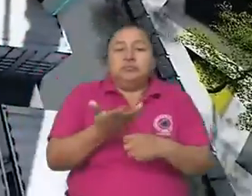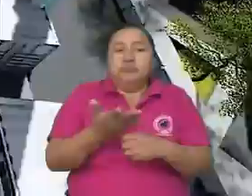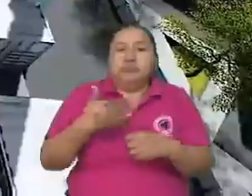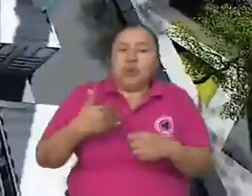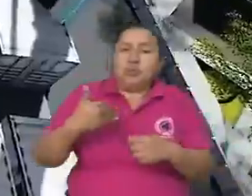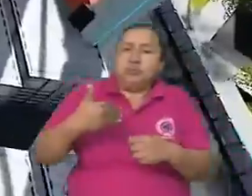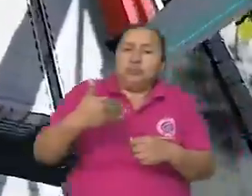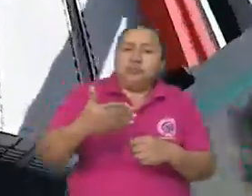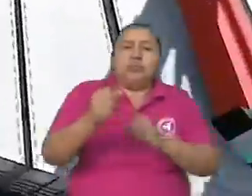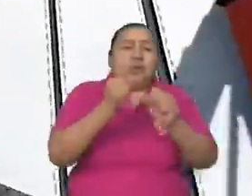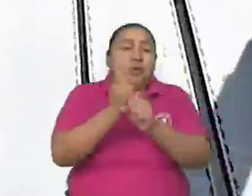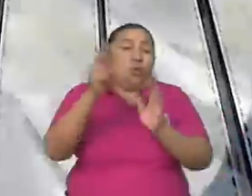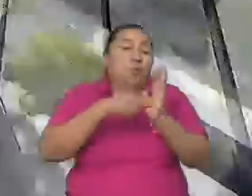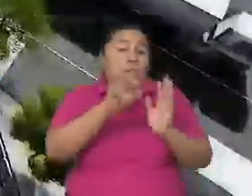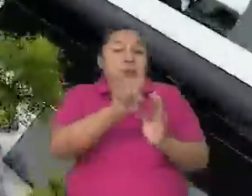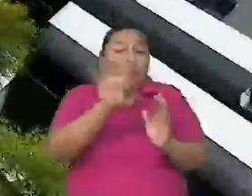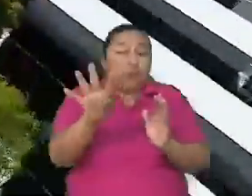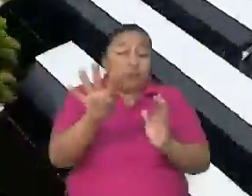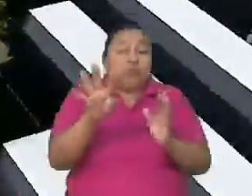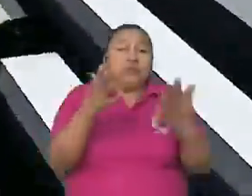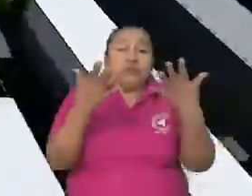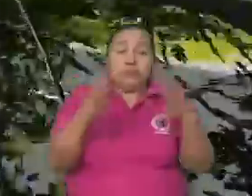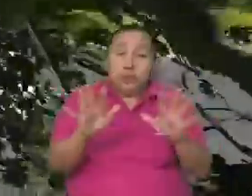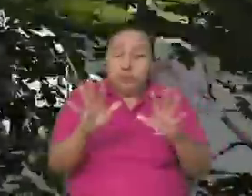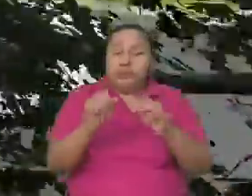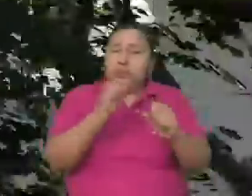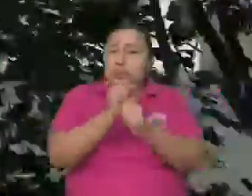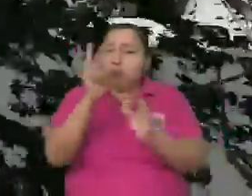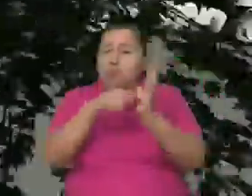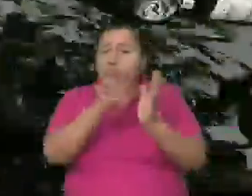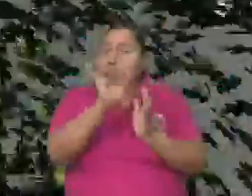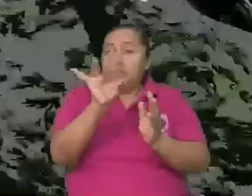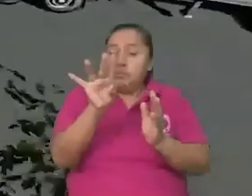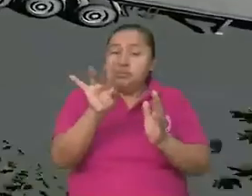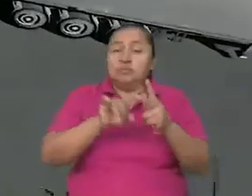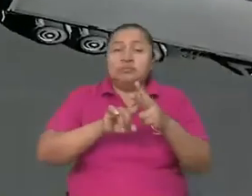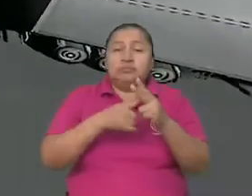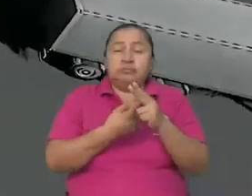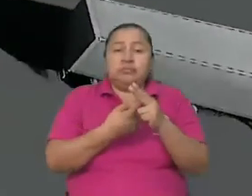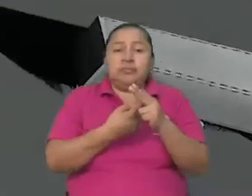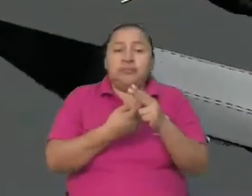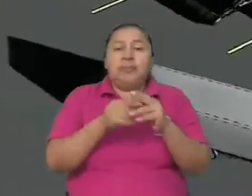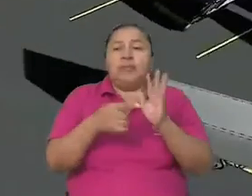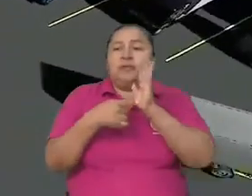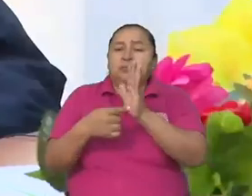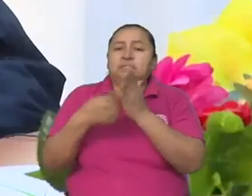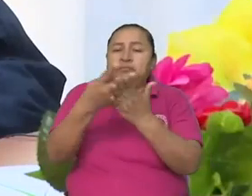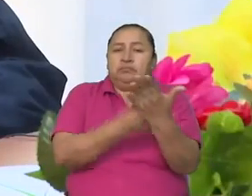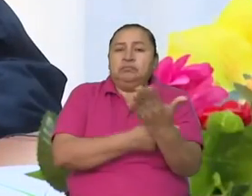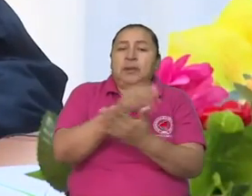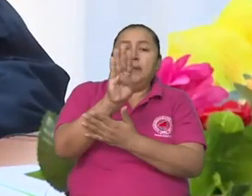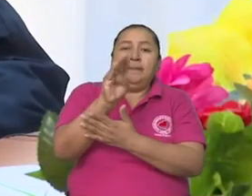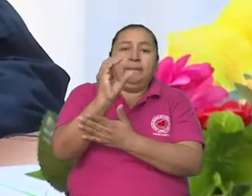el 2014. Ya en el 2015 se comenzó a presentar un proyecto al